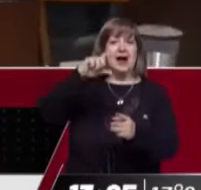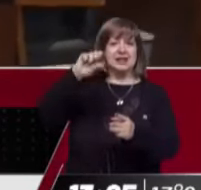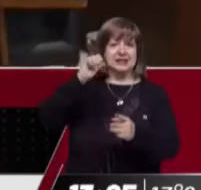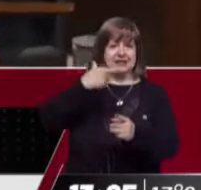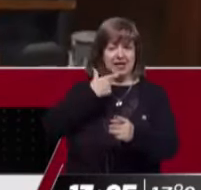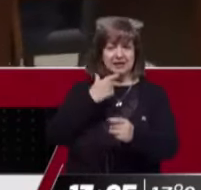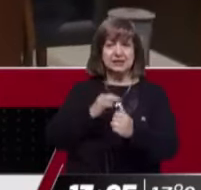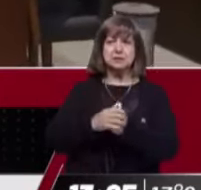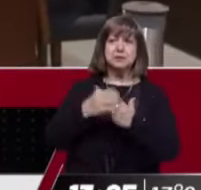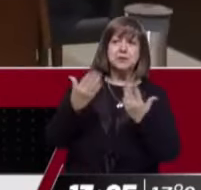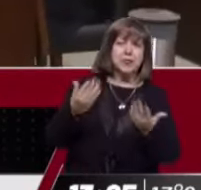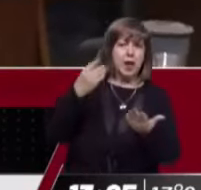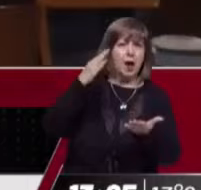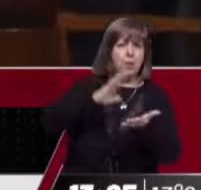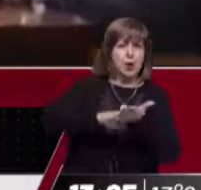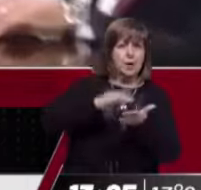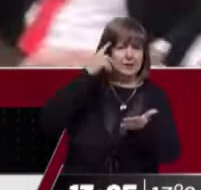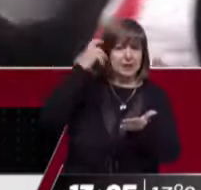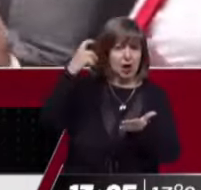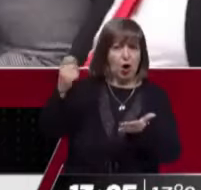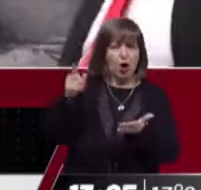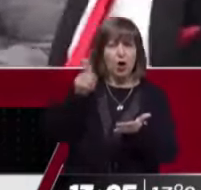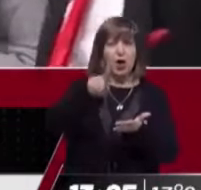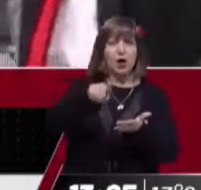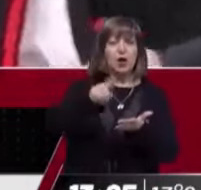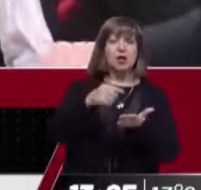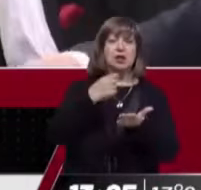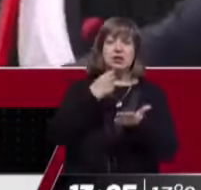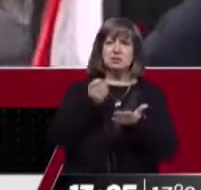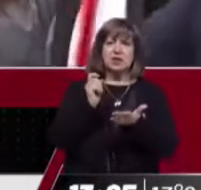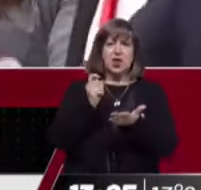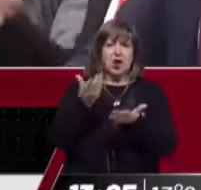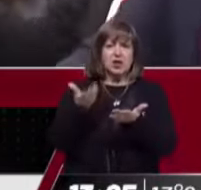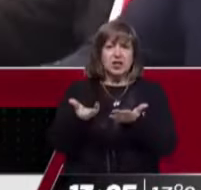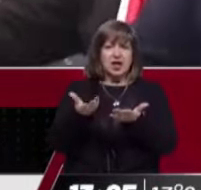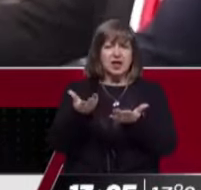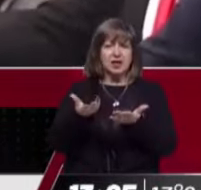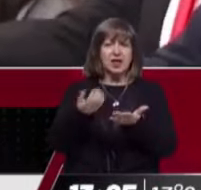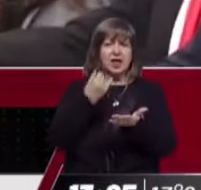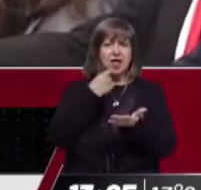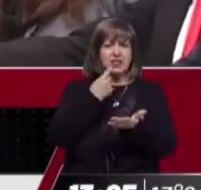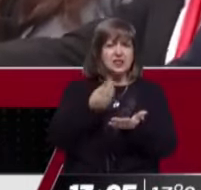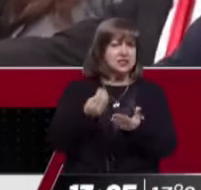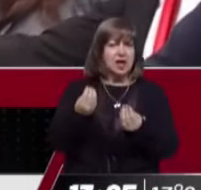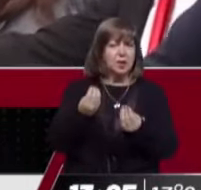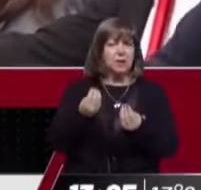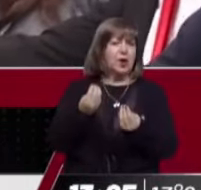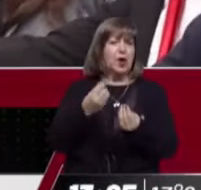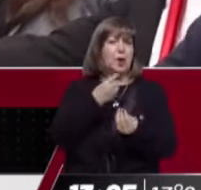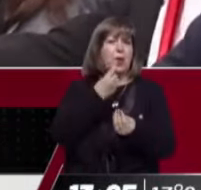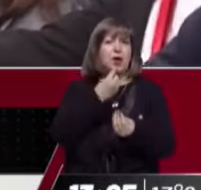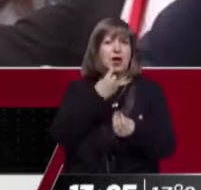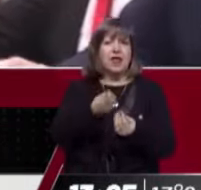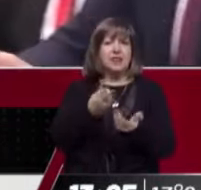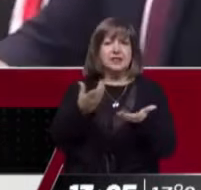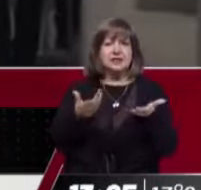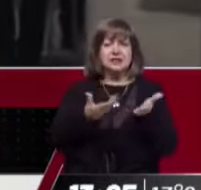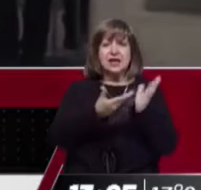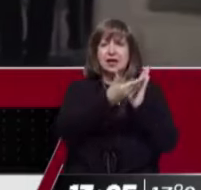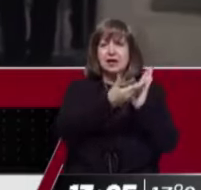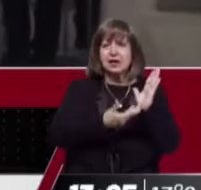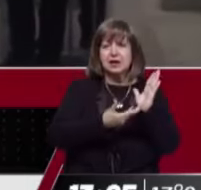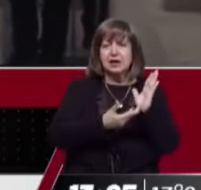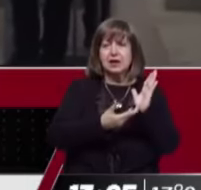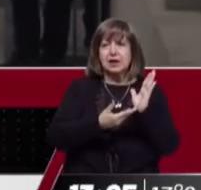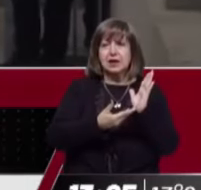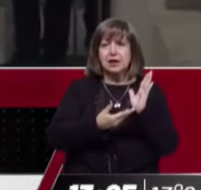que supuestamente los mensajes que declara ella serían malintencionados, no es lo que es, con lo que dice, no concibe con lo que